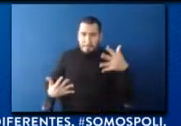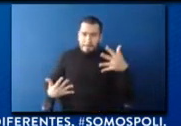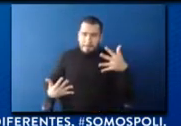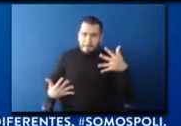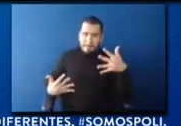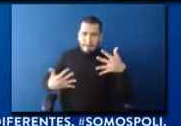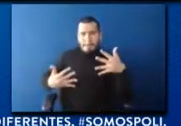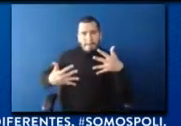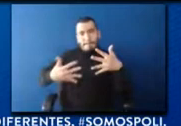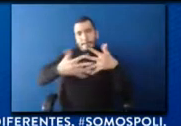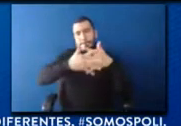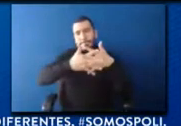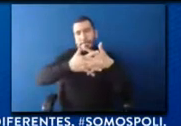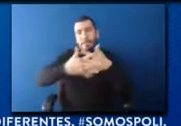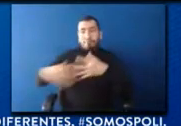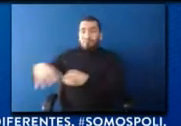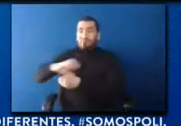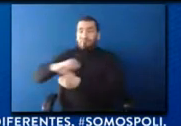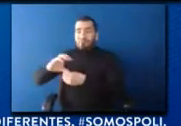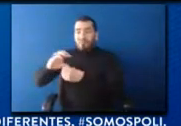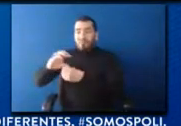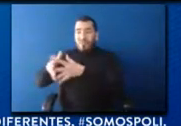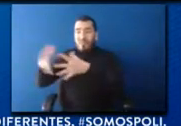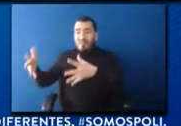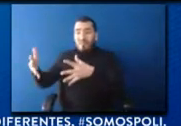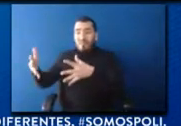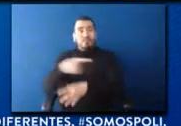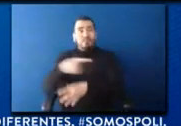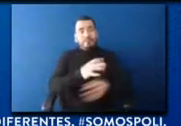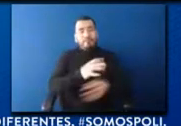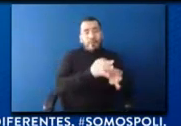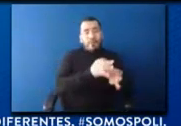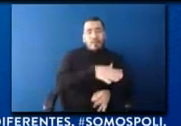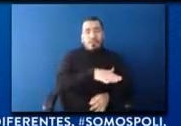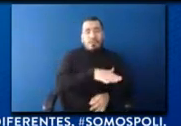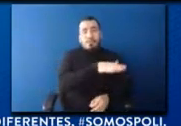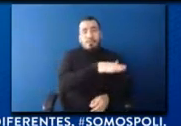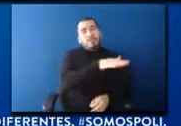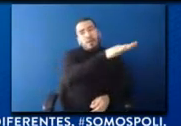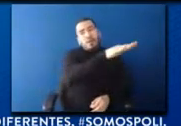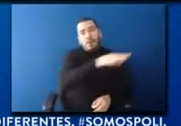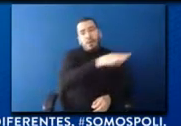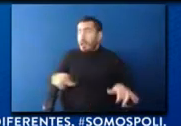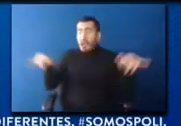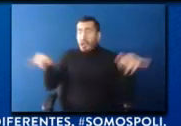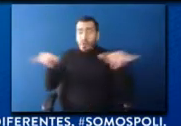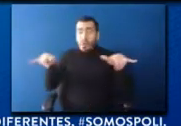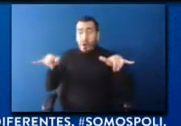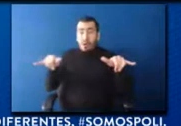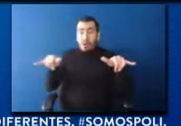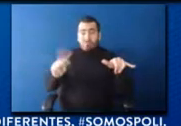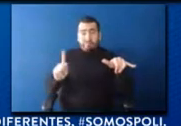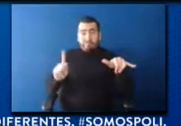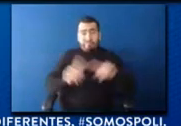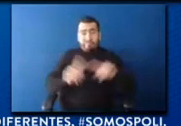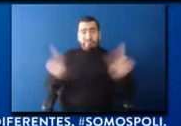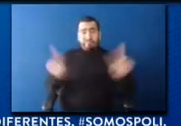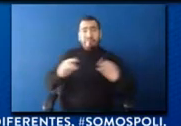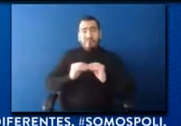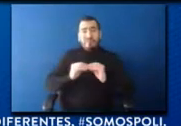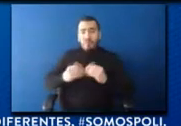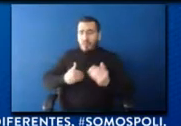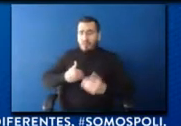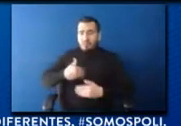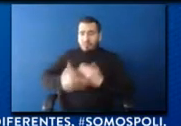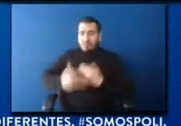financiero en una gran ciudad o en un municipio rural a un municipio rural disperso. Y allí hay necesidad de avanzar. Aquí estamos viendo cómo las